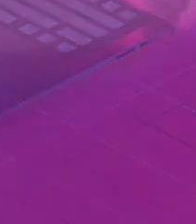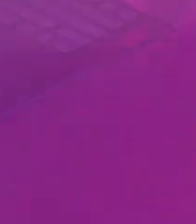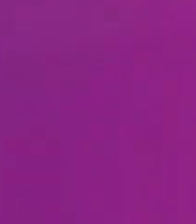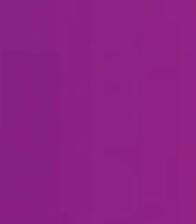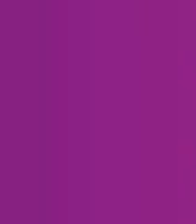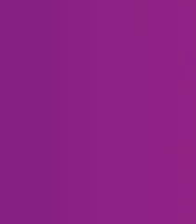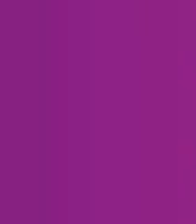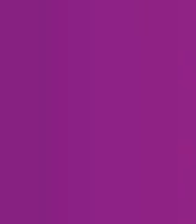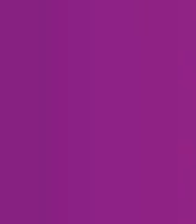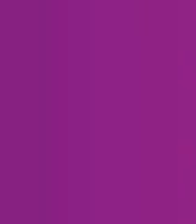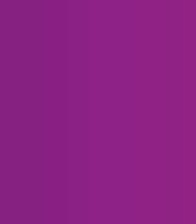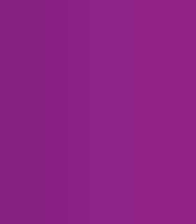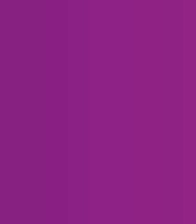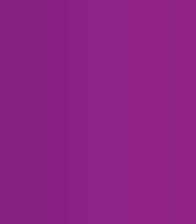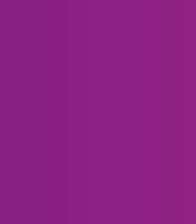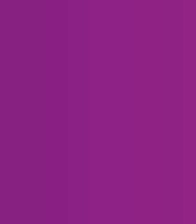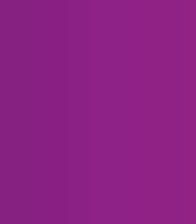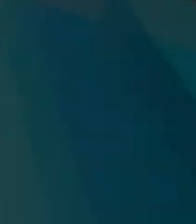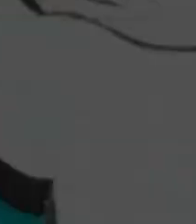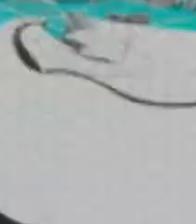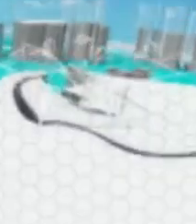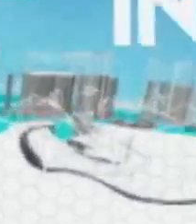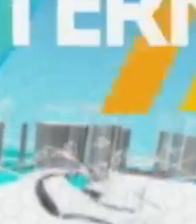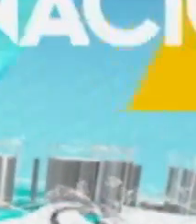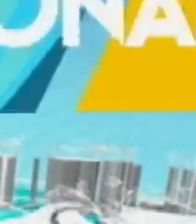popularpensiones@bp.fi.cr. Popular Pensiones.